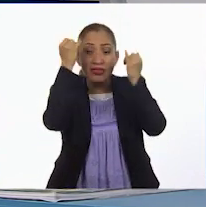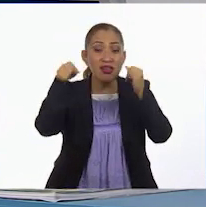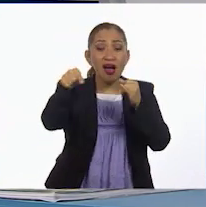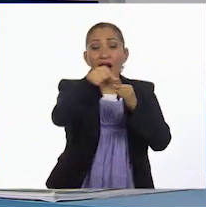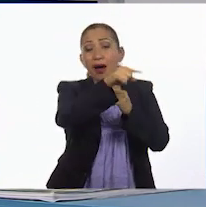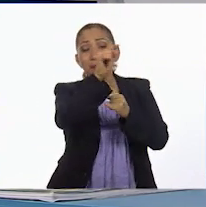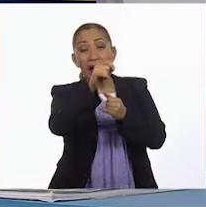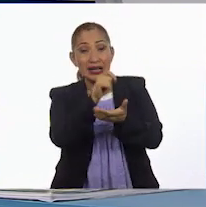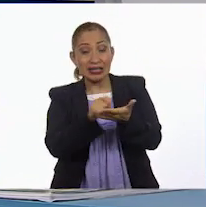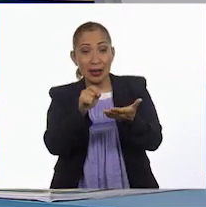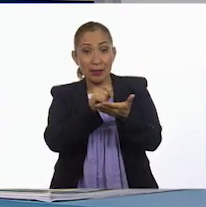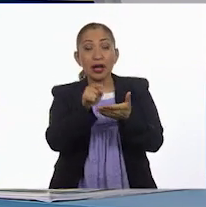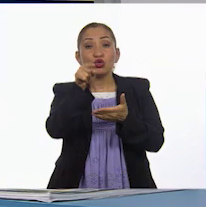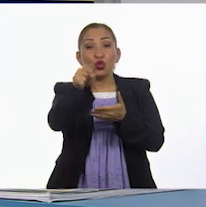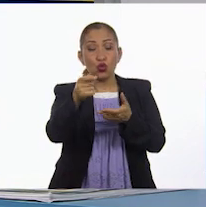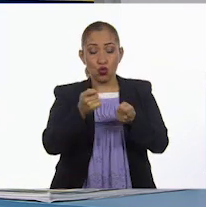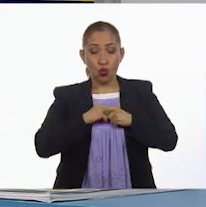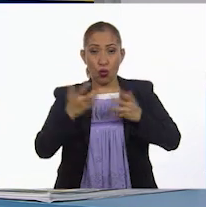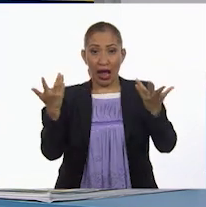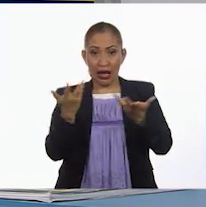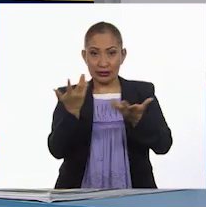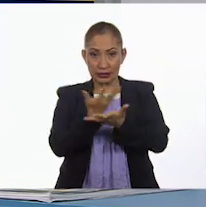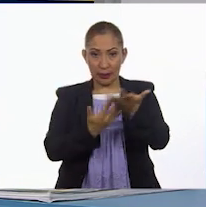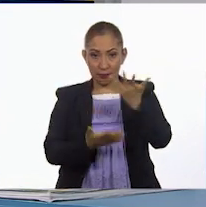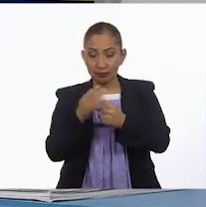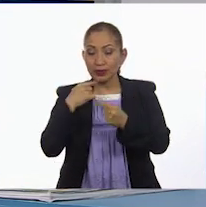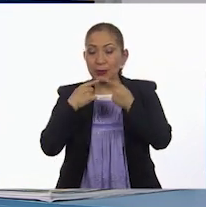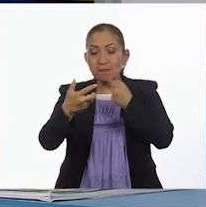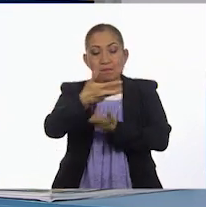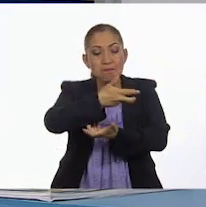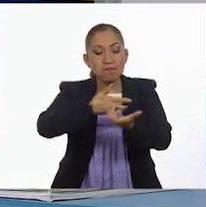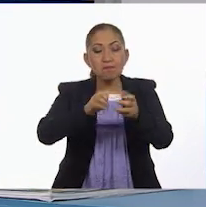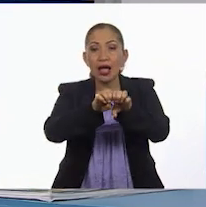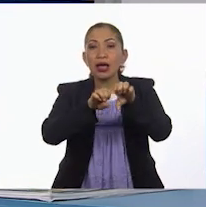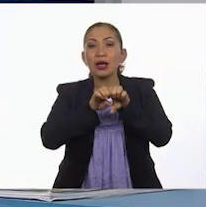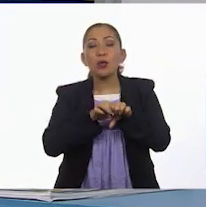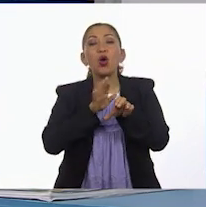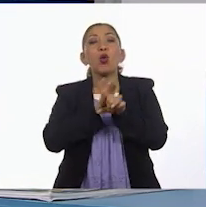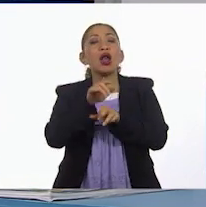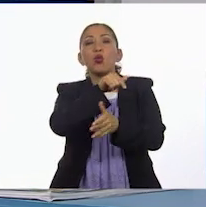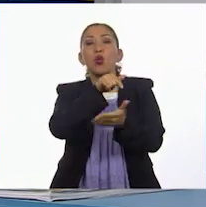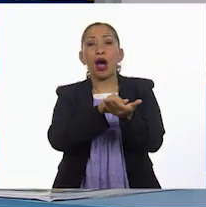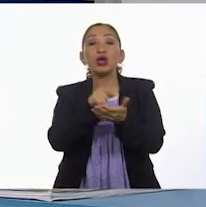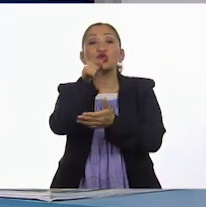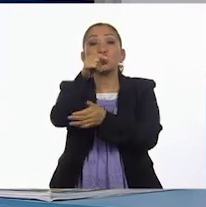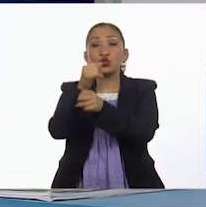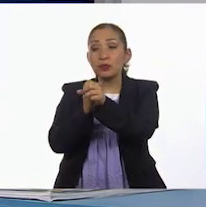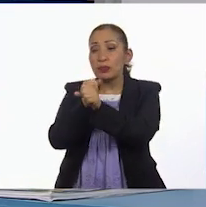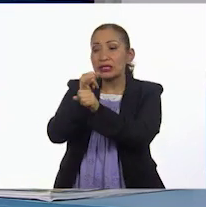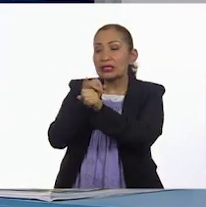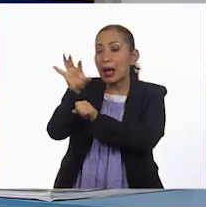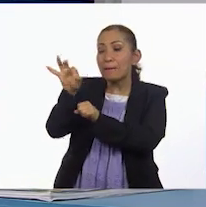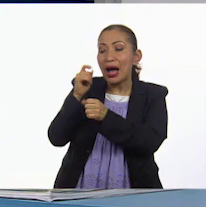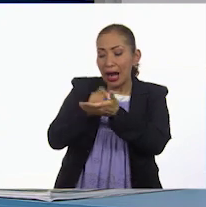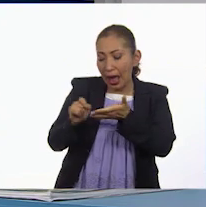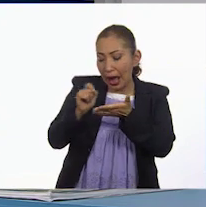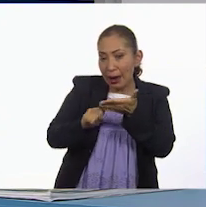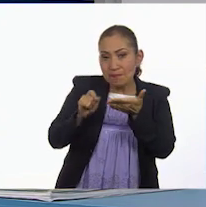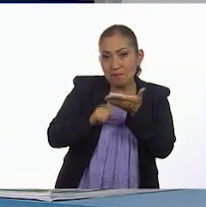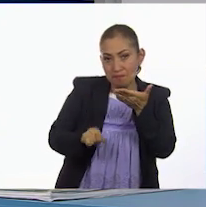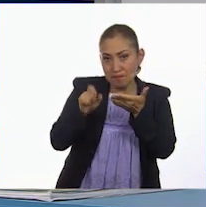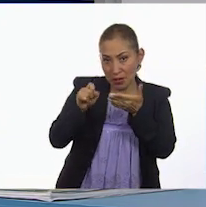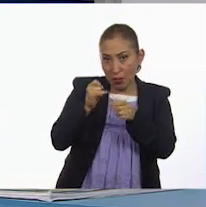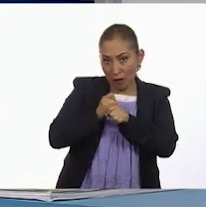para escribir la parte que te corresponde. Discute con tu equipo sobre las fuentes en las que buscarán los datos para escribir su